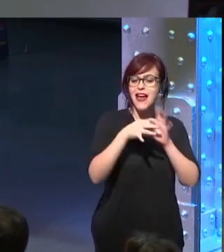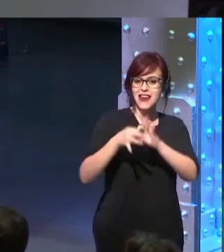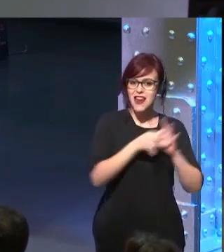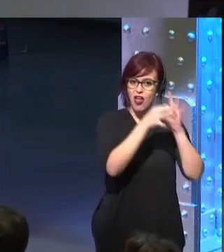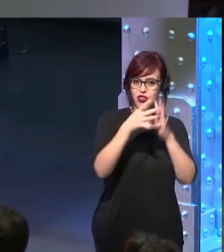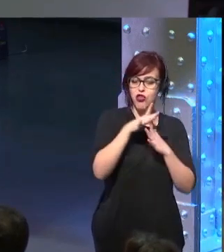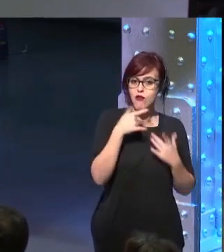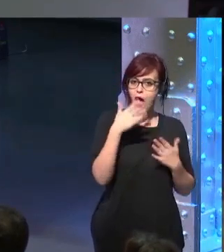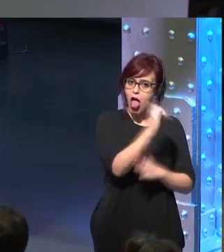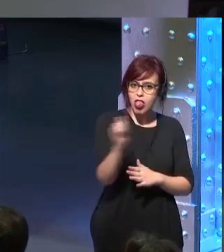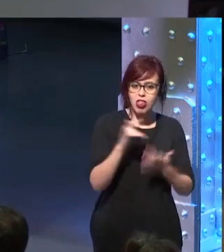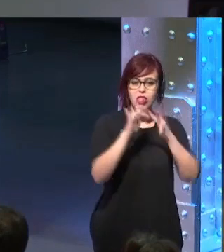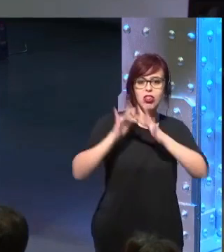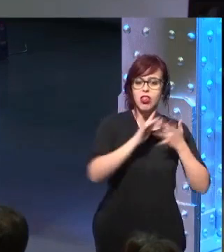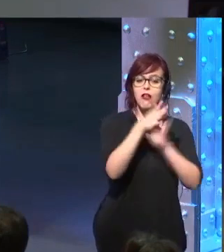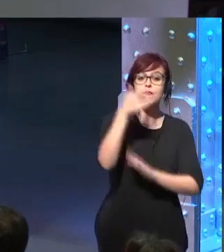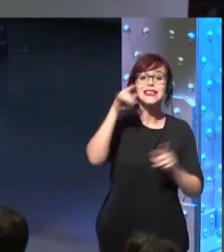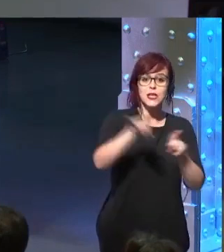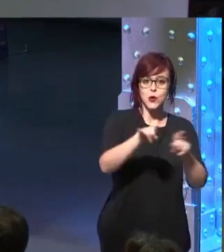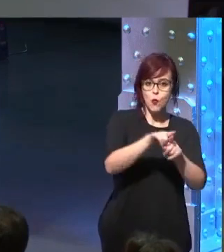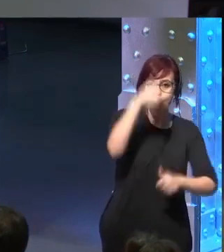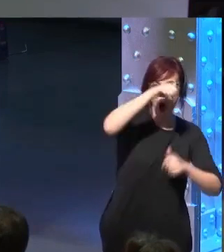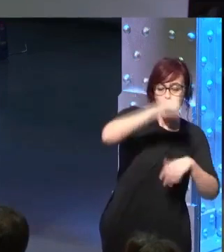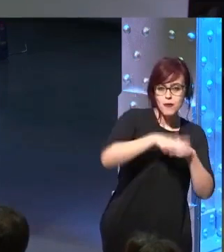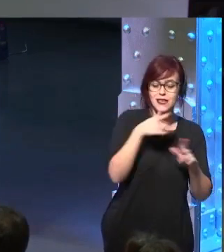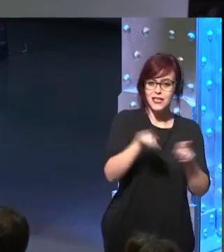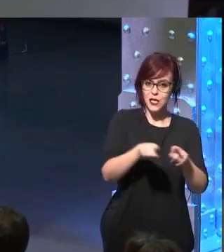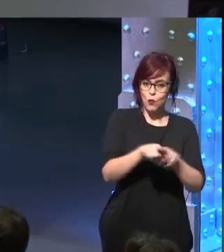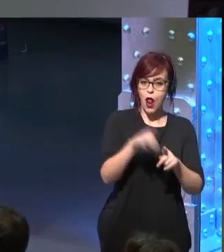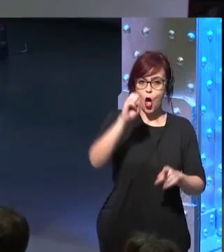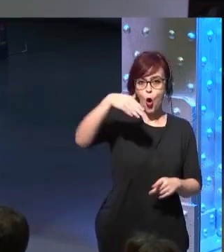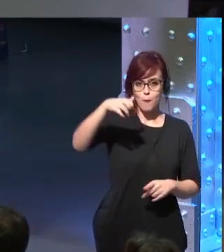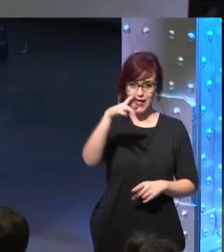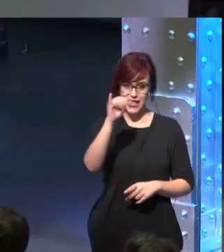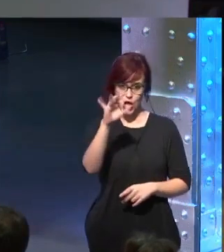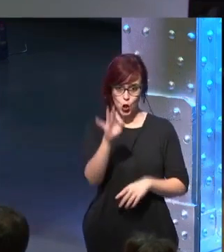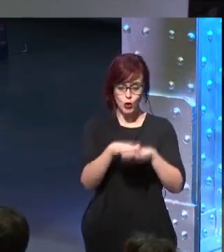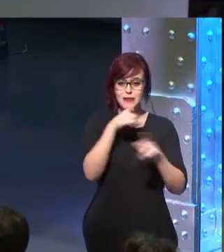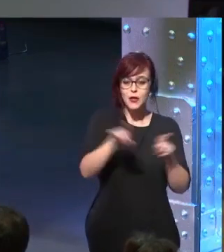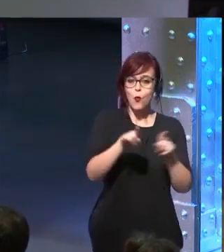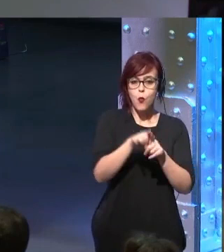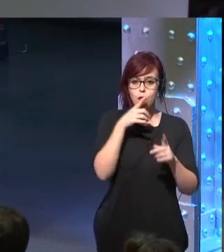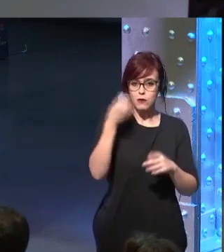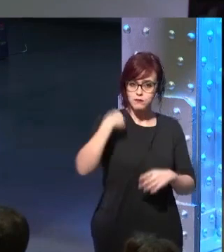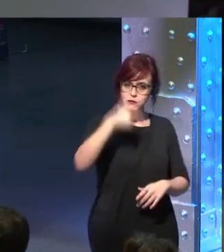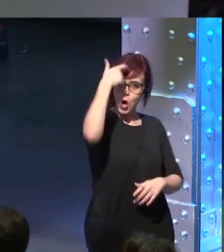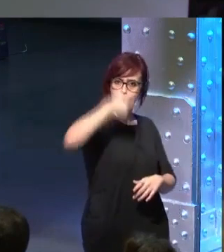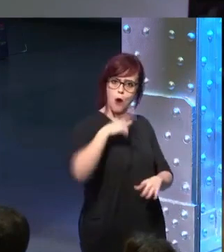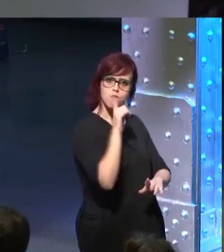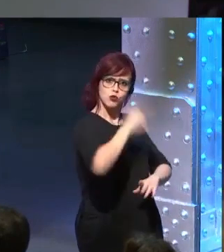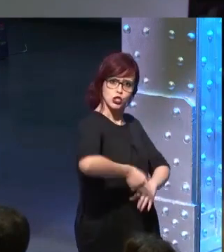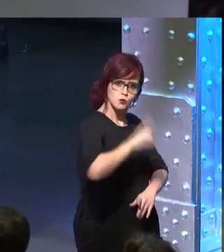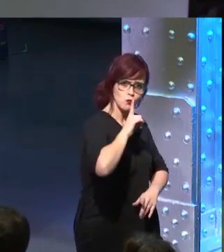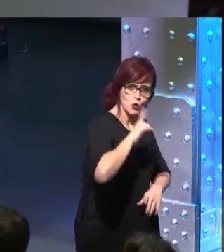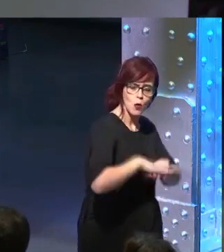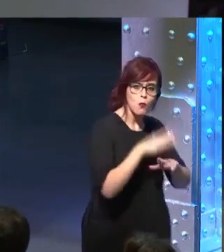relaciones existentes entre este momento homérico clásico, silenciando a una mujer, y algunas de las